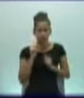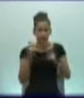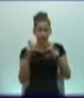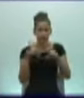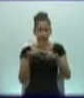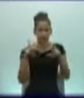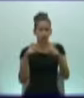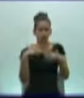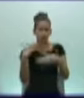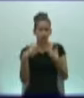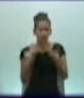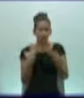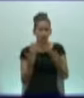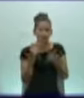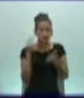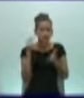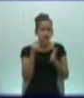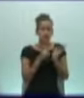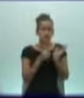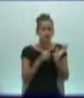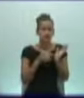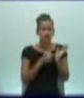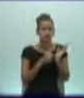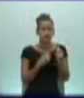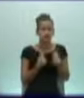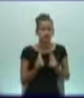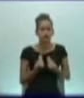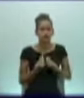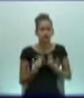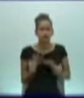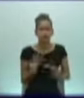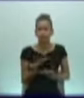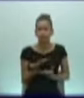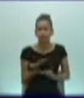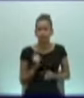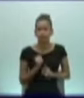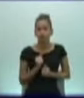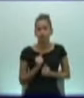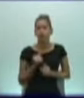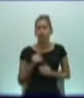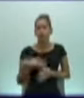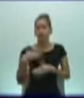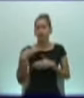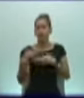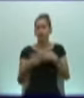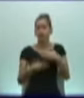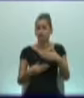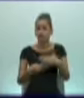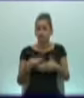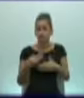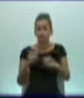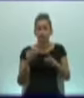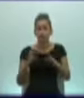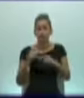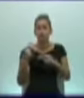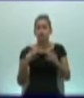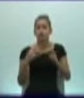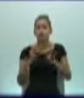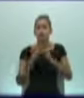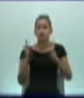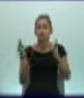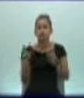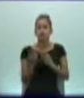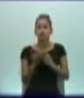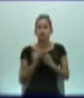nos dan, qué nos piden y bueno, y determinar cuál es el procedimiento a seguir. Lo vamos a hacer aquí entre todos y ustedes después, al final, van